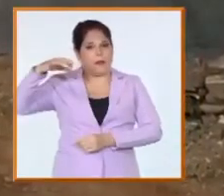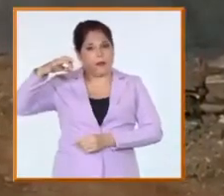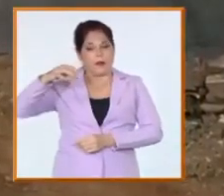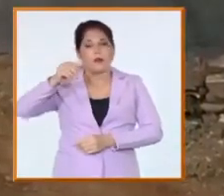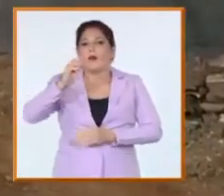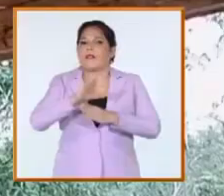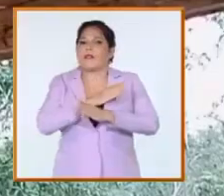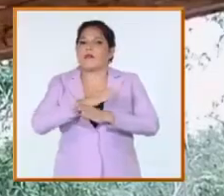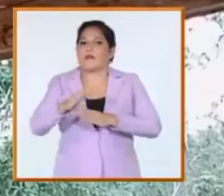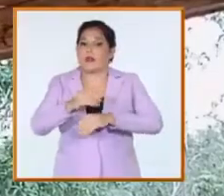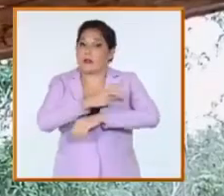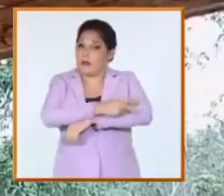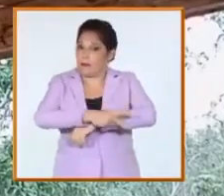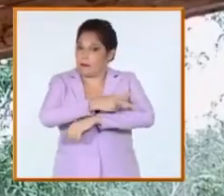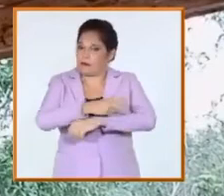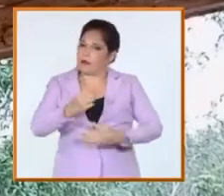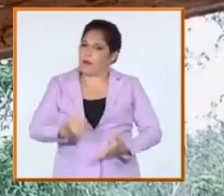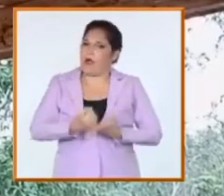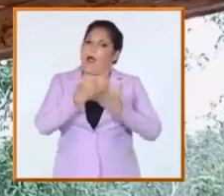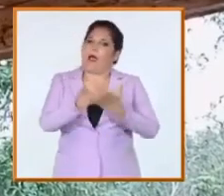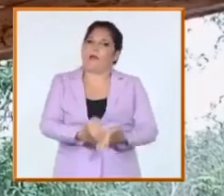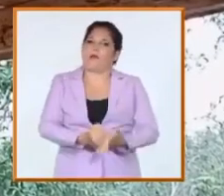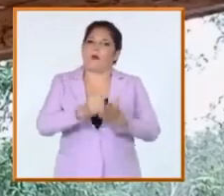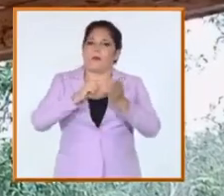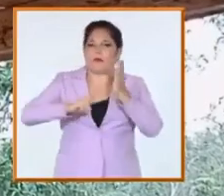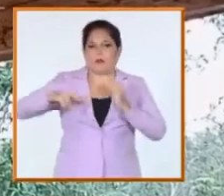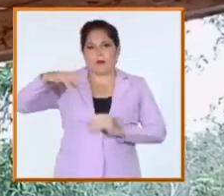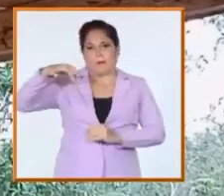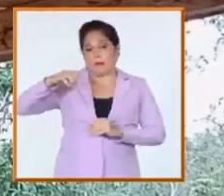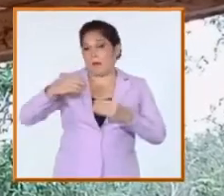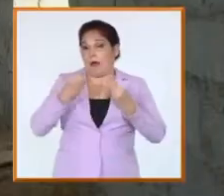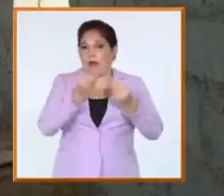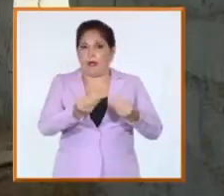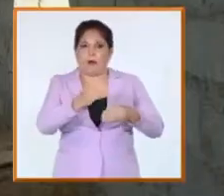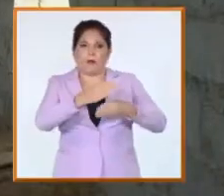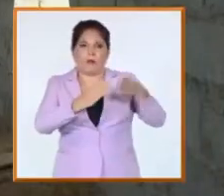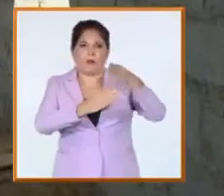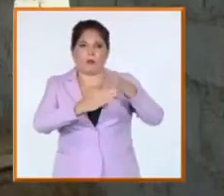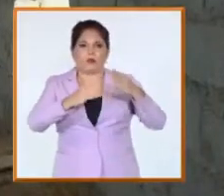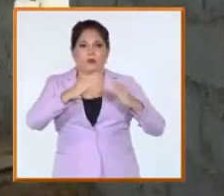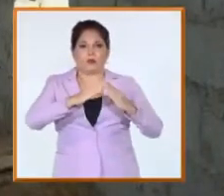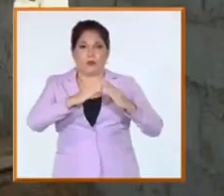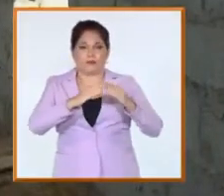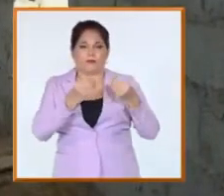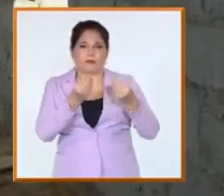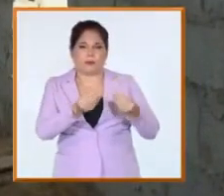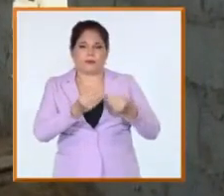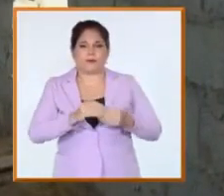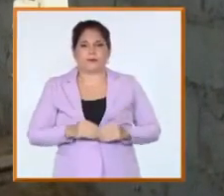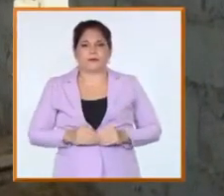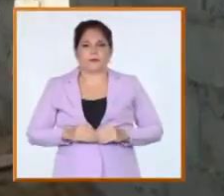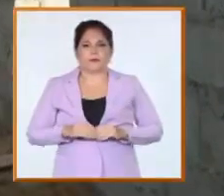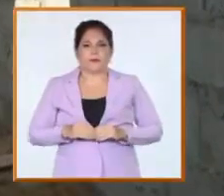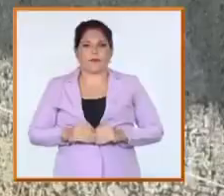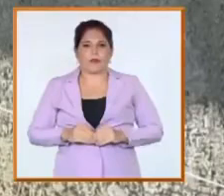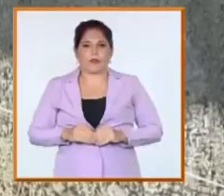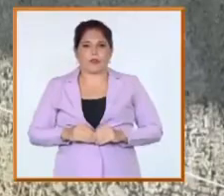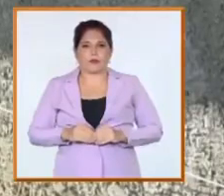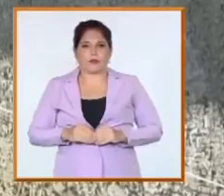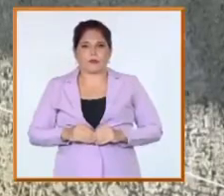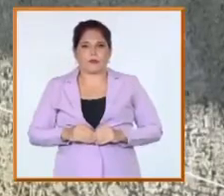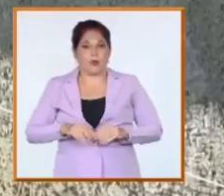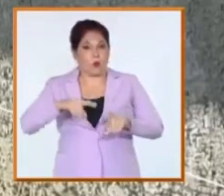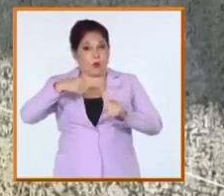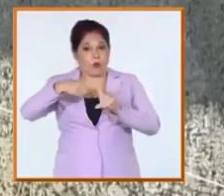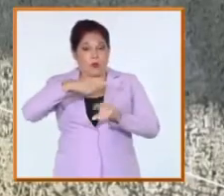de diferentes naciones han mostrado su apoyo a opinar del río tras el paso del huracán Ian en septiembre pasado la cruz